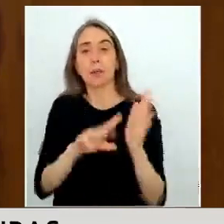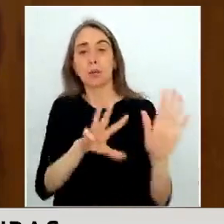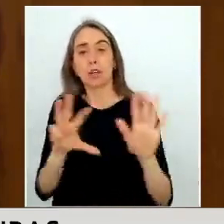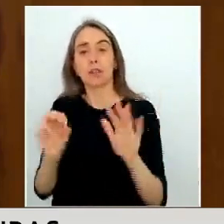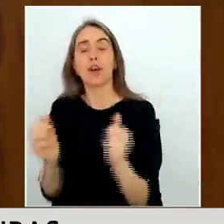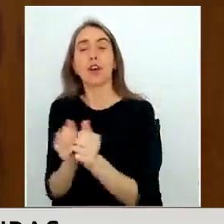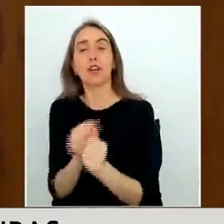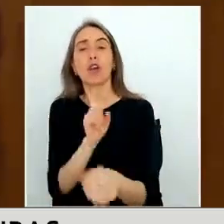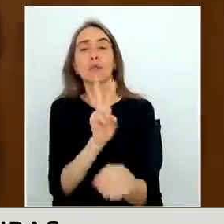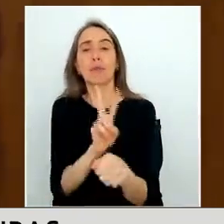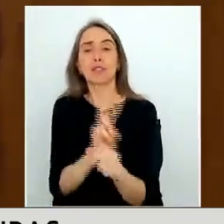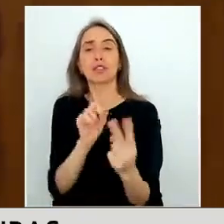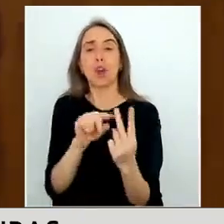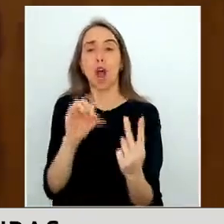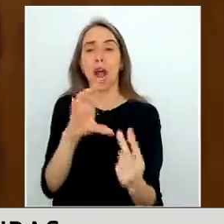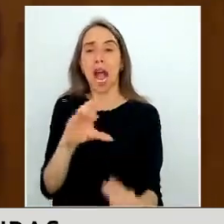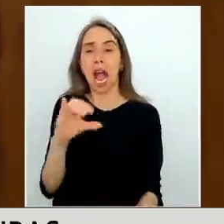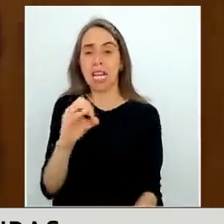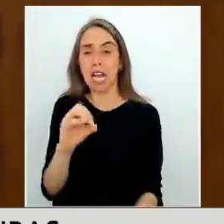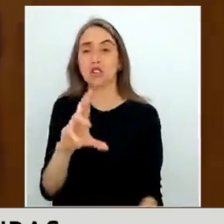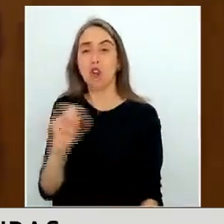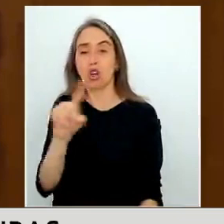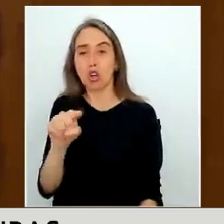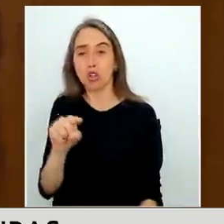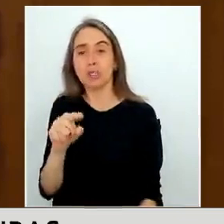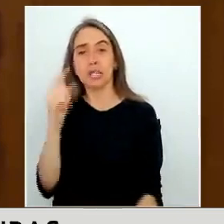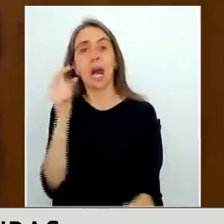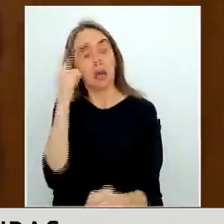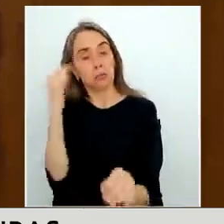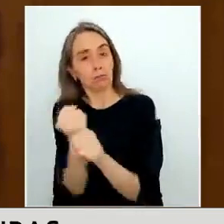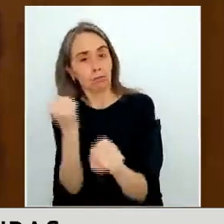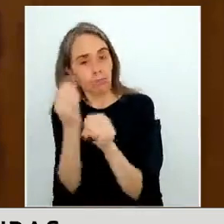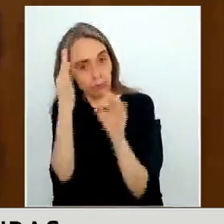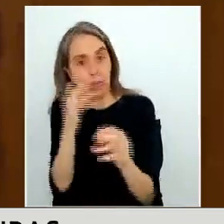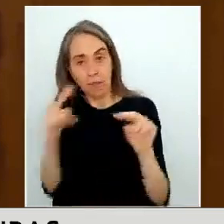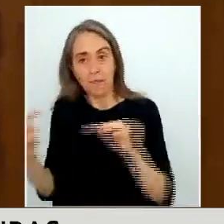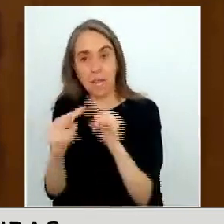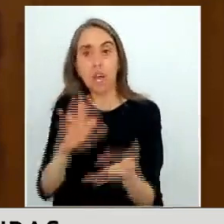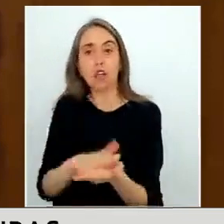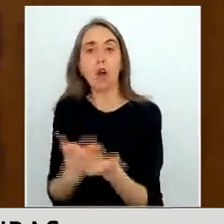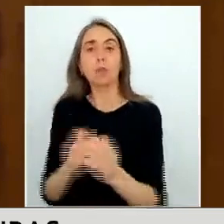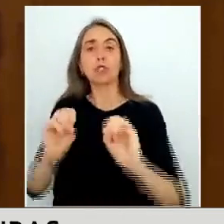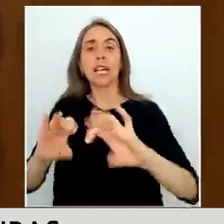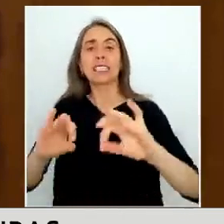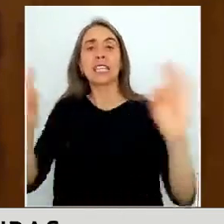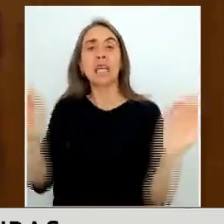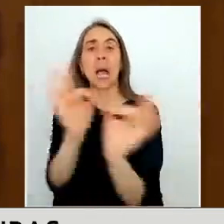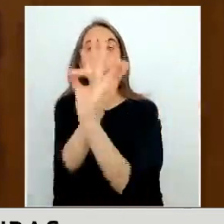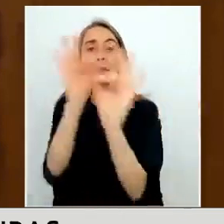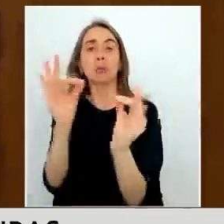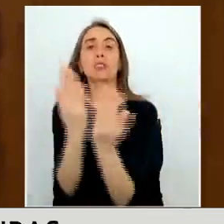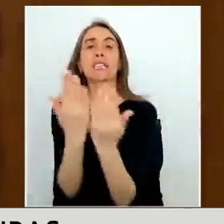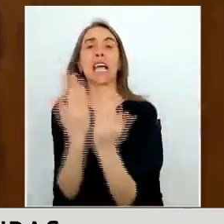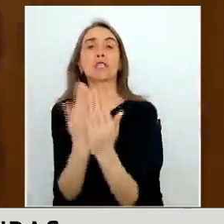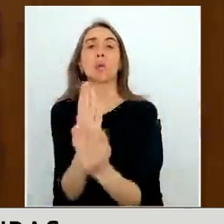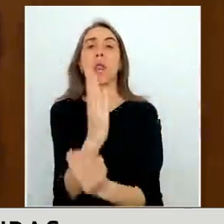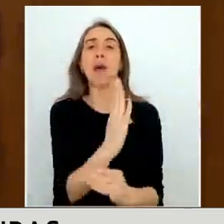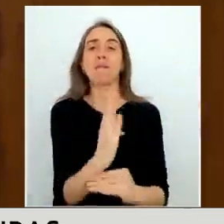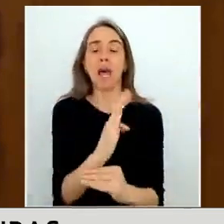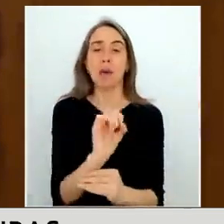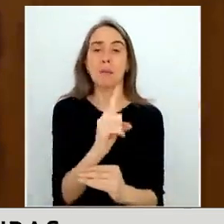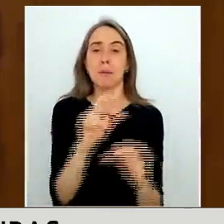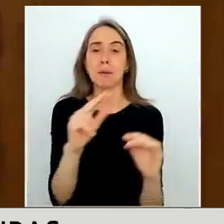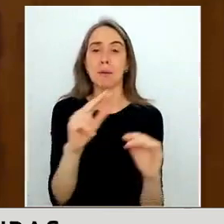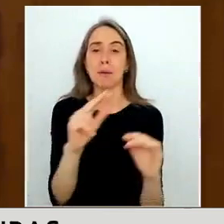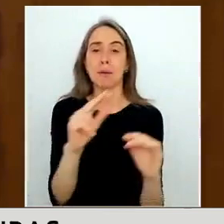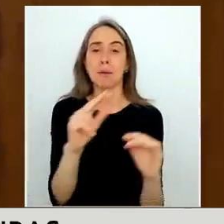Carrasco realizaron un trabajo decisivo analizaron el nivel de la enseñanza musical de la educación básica media y superior además de hacer